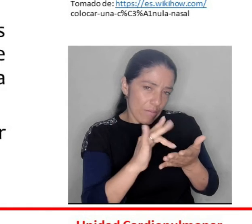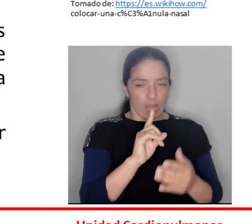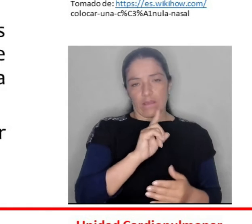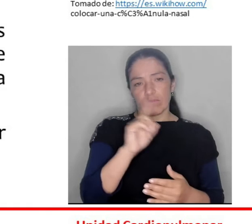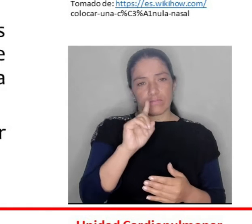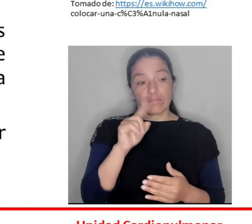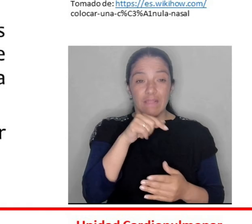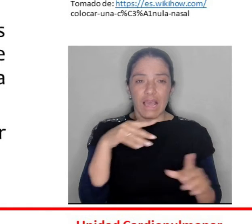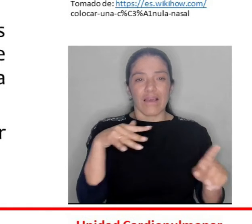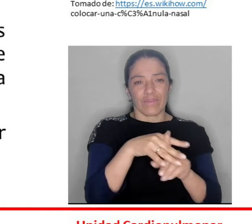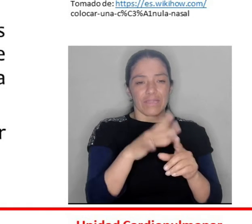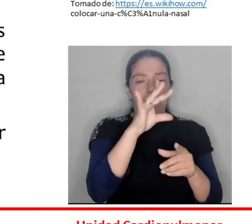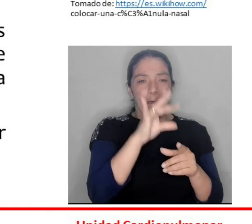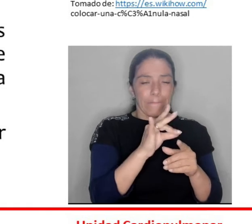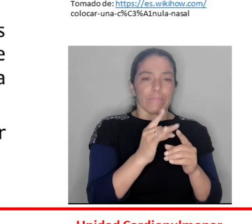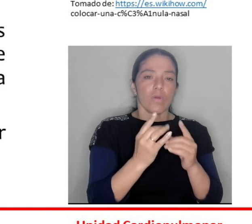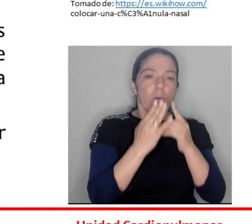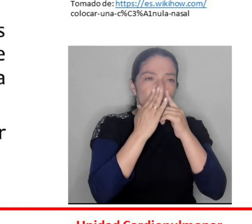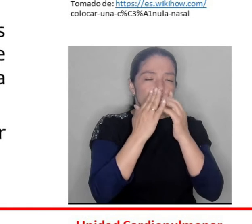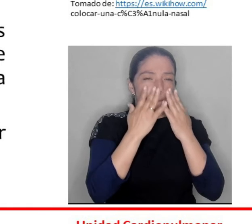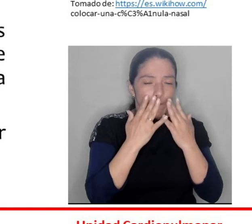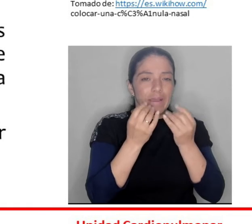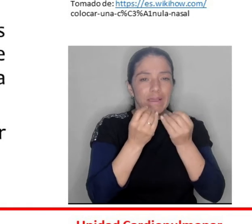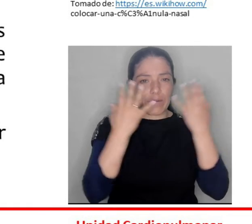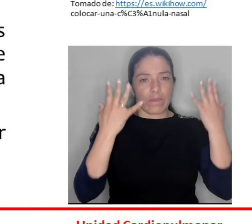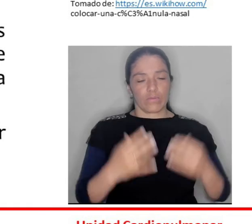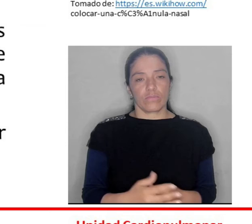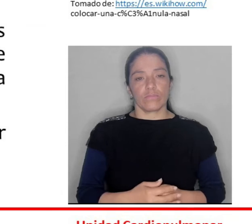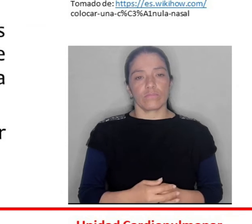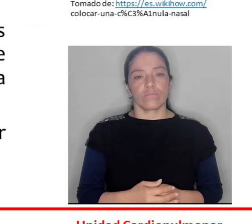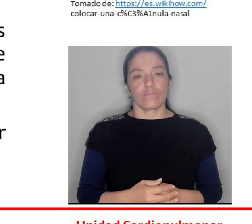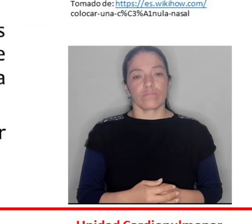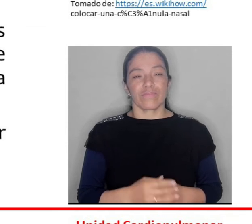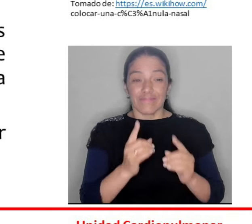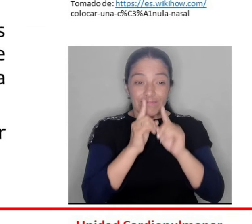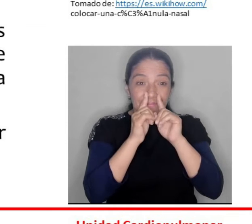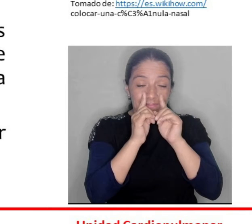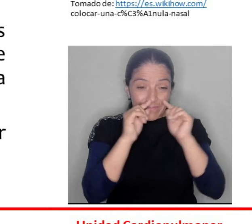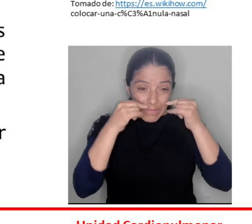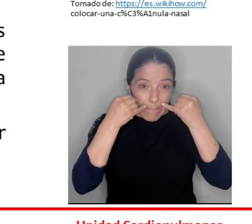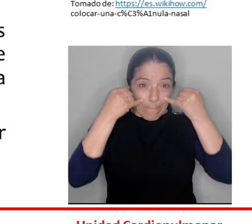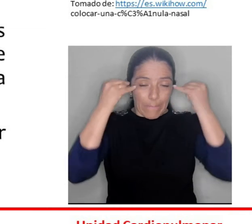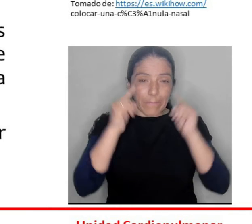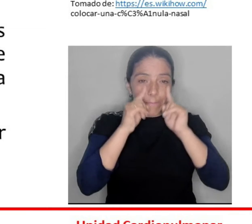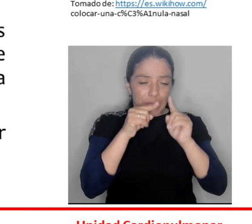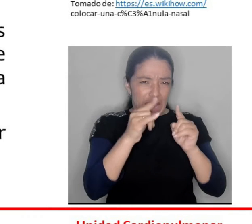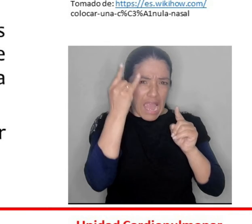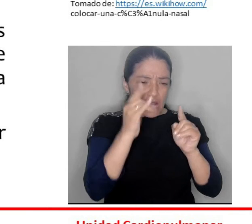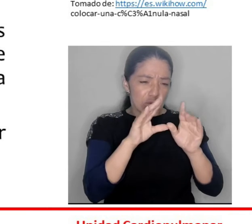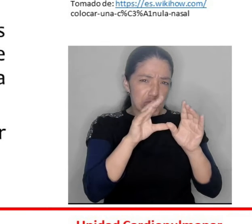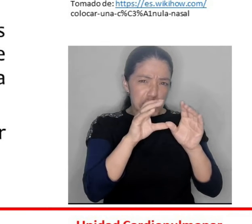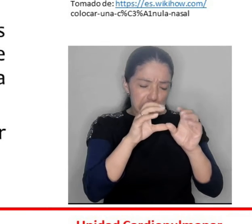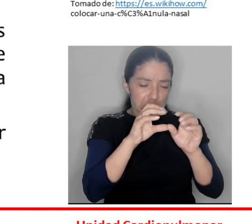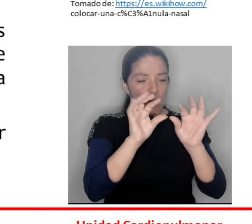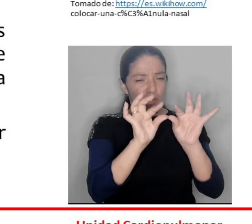cremas, las pomadas, vaselina, entre otros, ya que esto puede producir irritación o quemaduras. Deseche